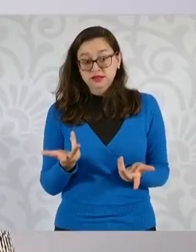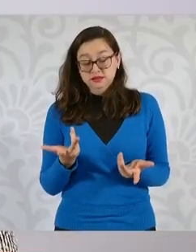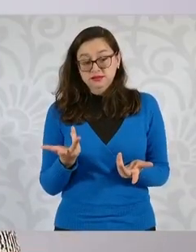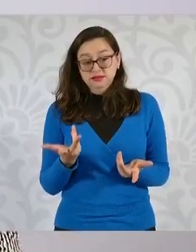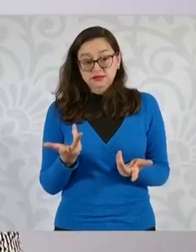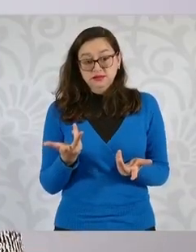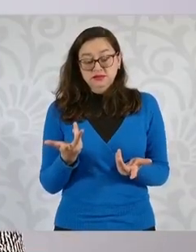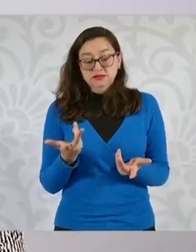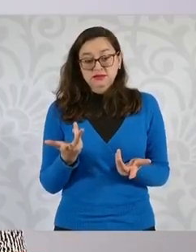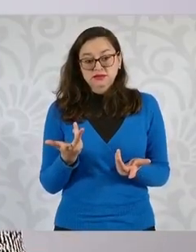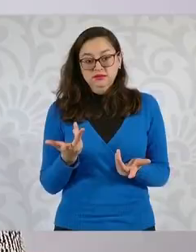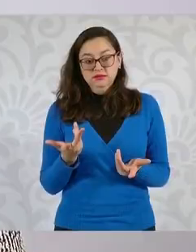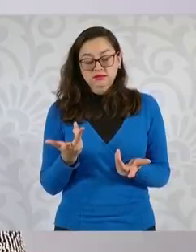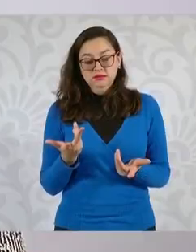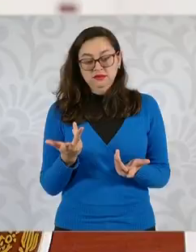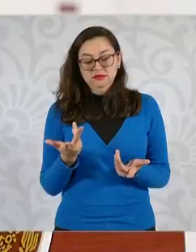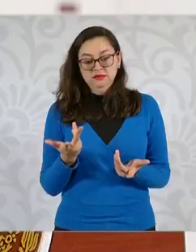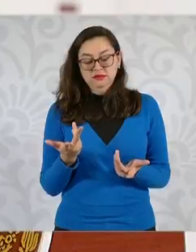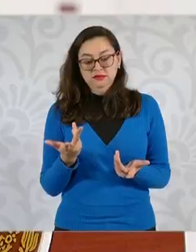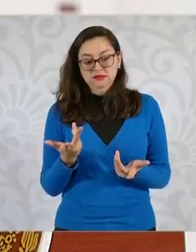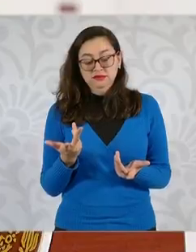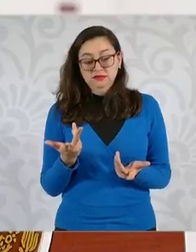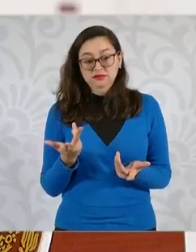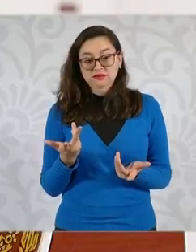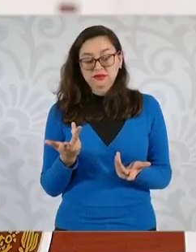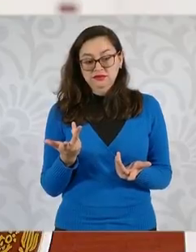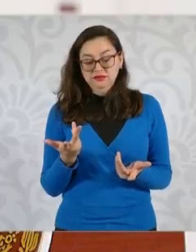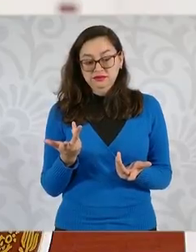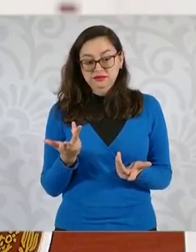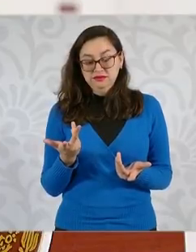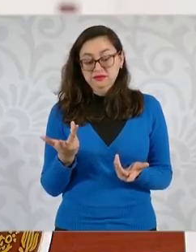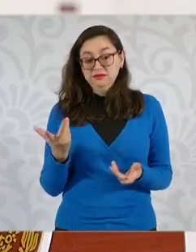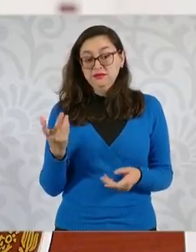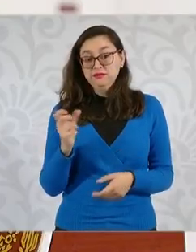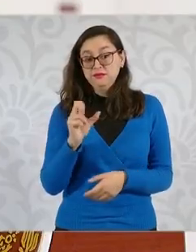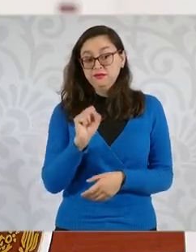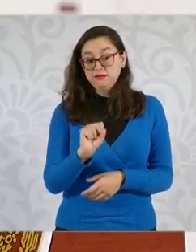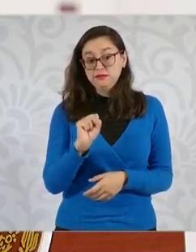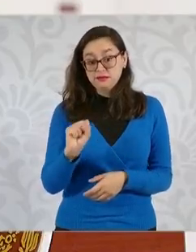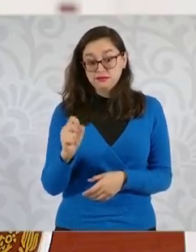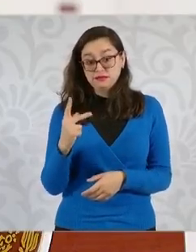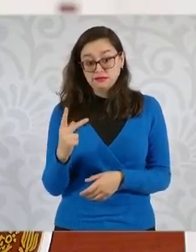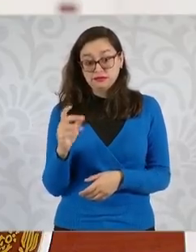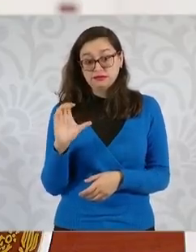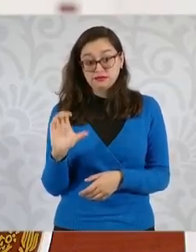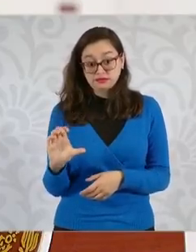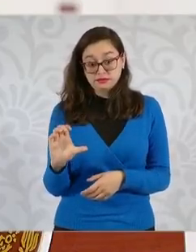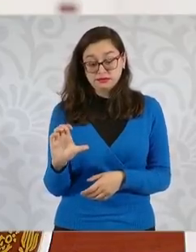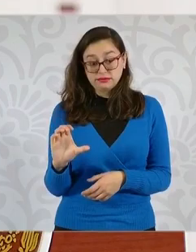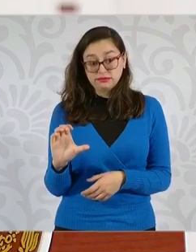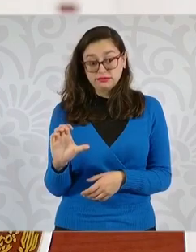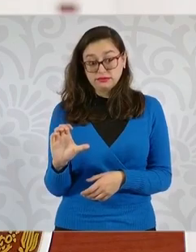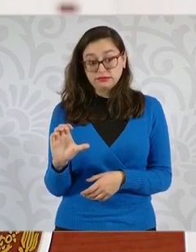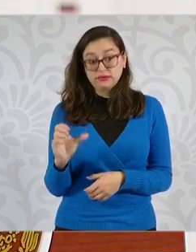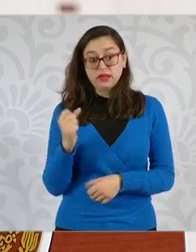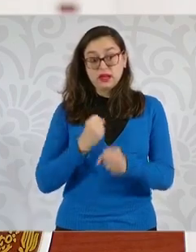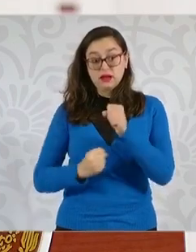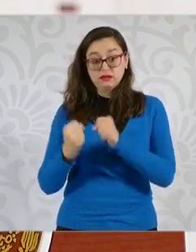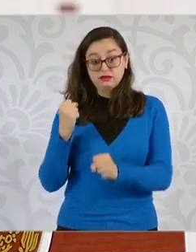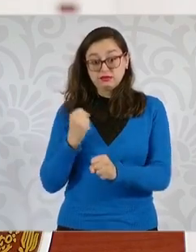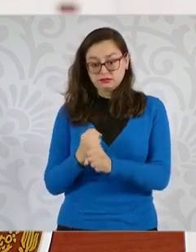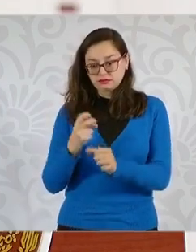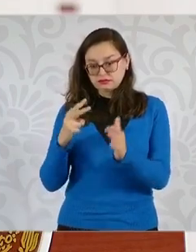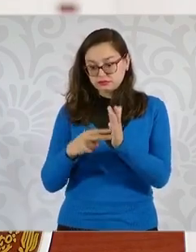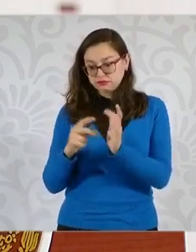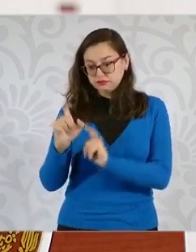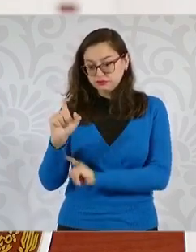que la Secretaría de Seguridad y Protección Ciudadana en el 2020